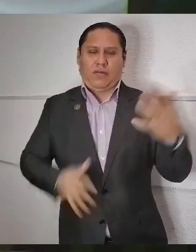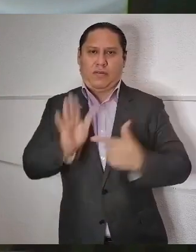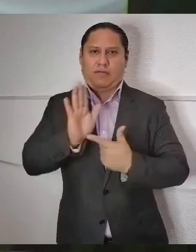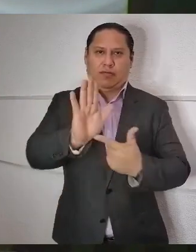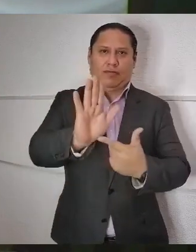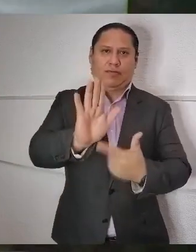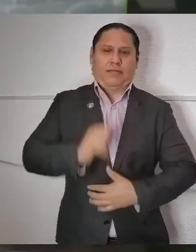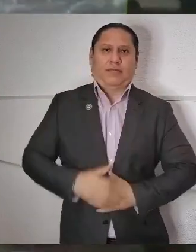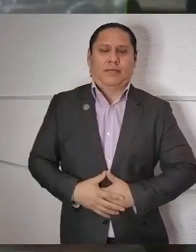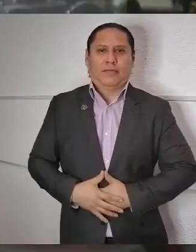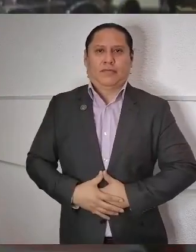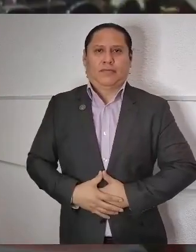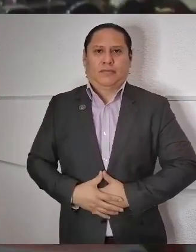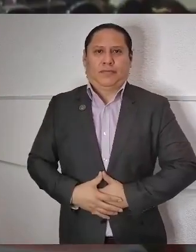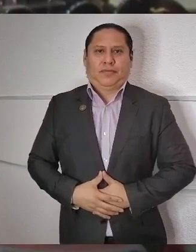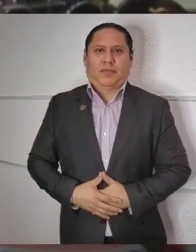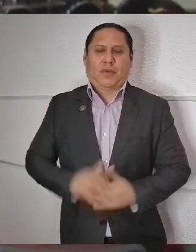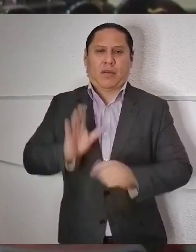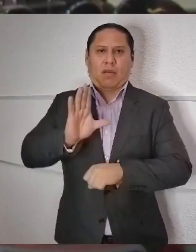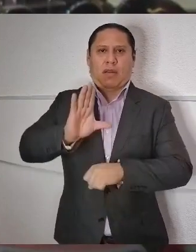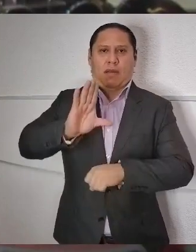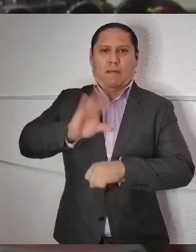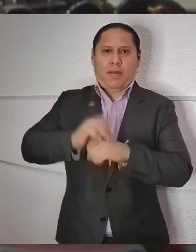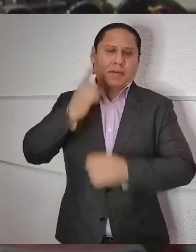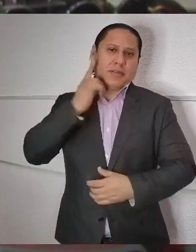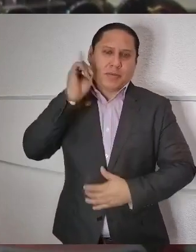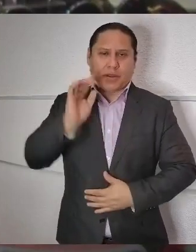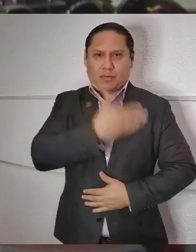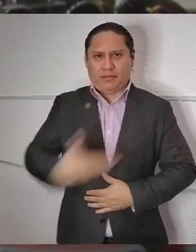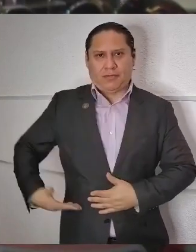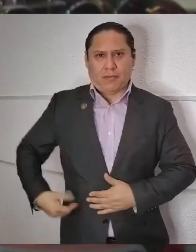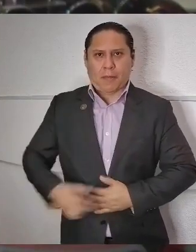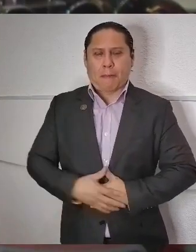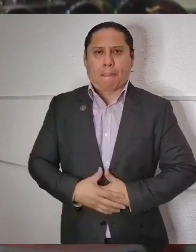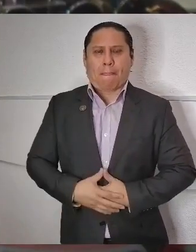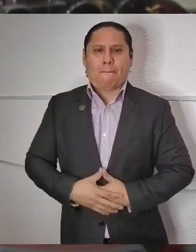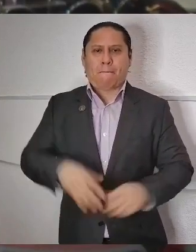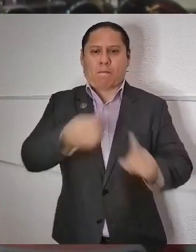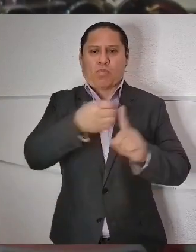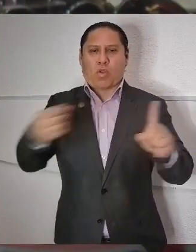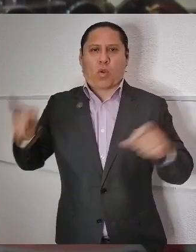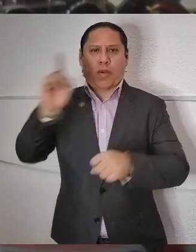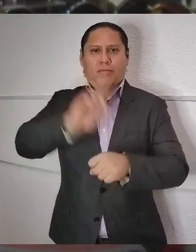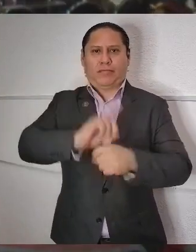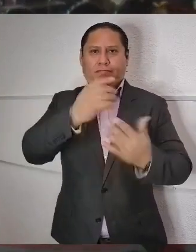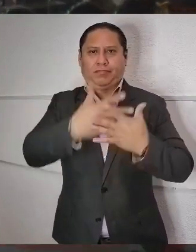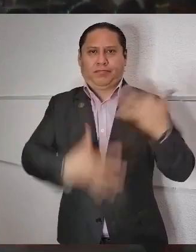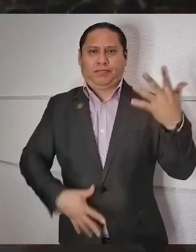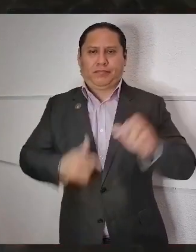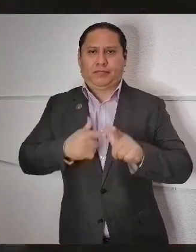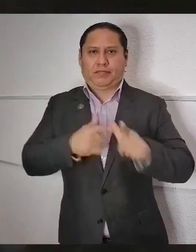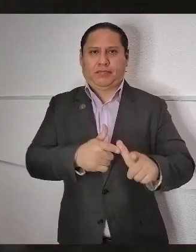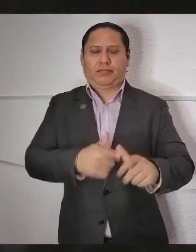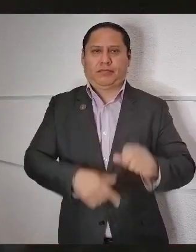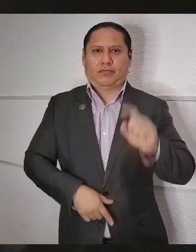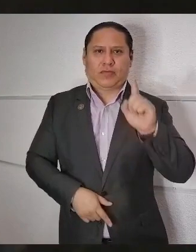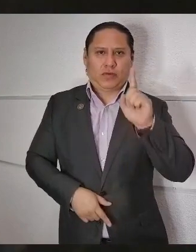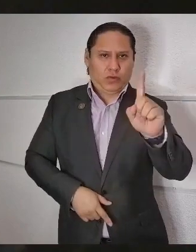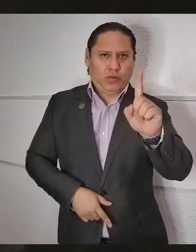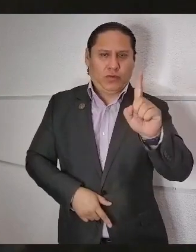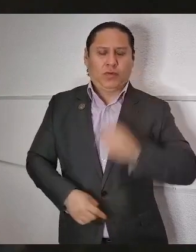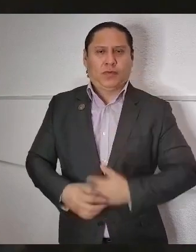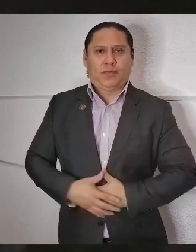día de la presente sesión. Con su permiso, diputada presidenta, el orden del día de la presente sesión ordinaria es el